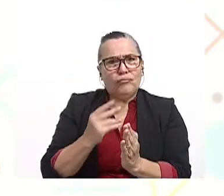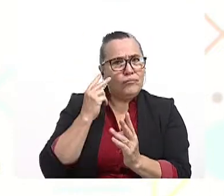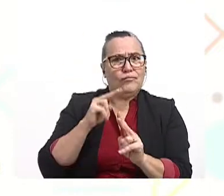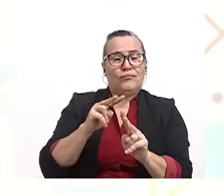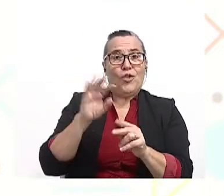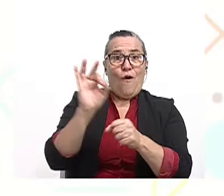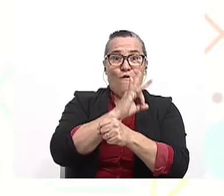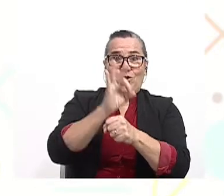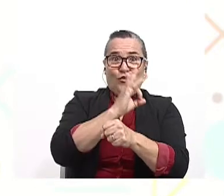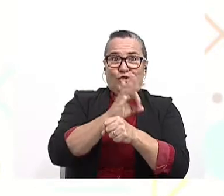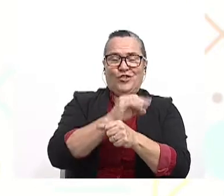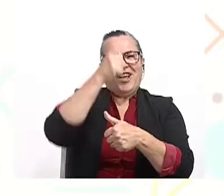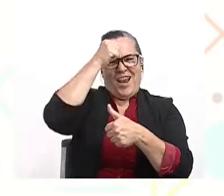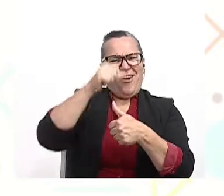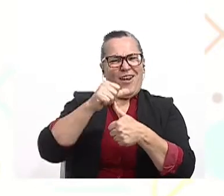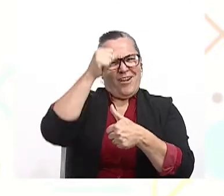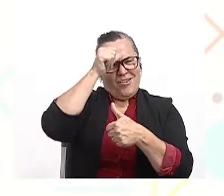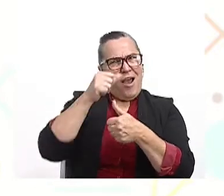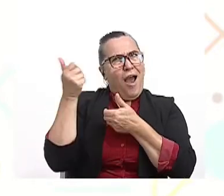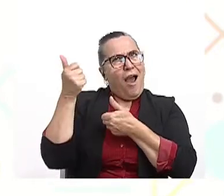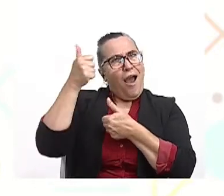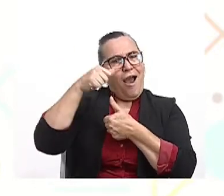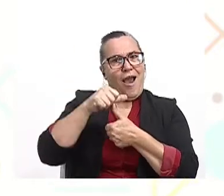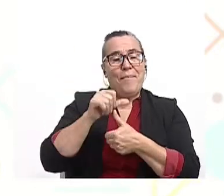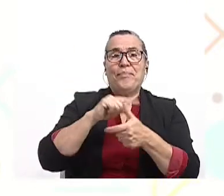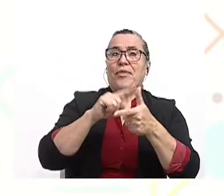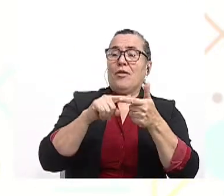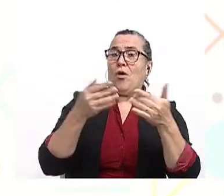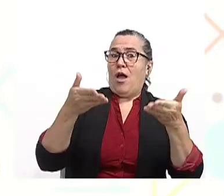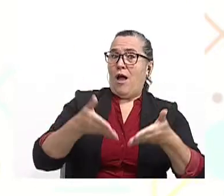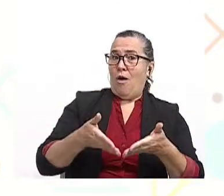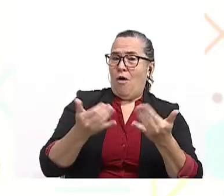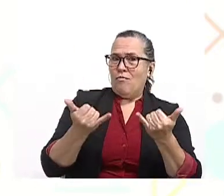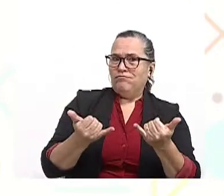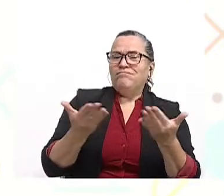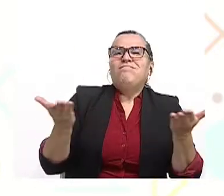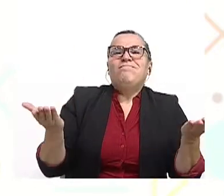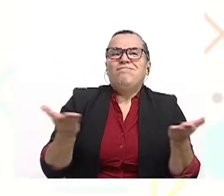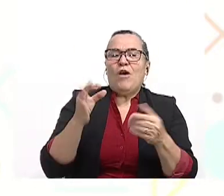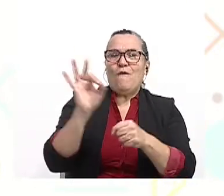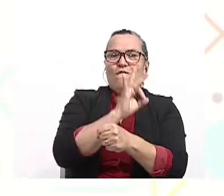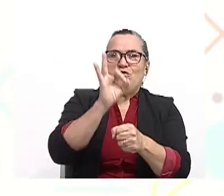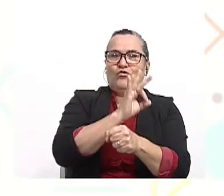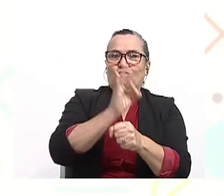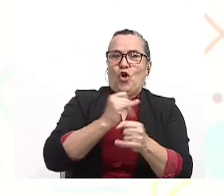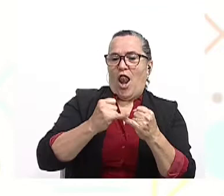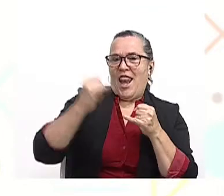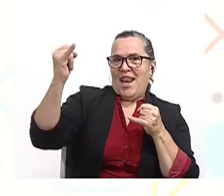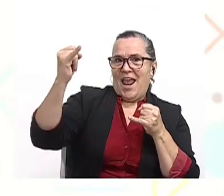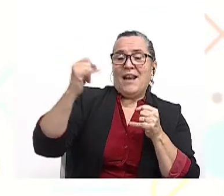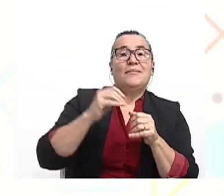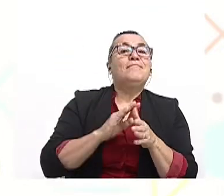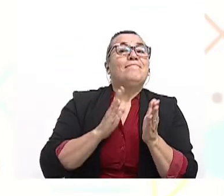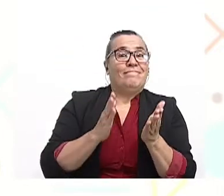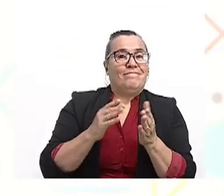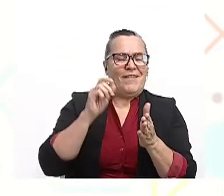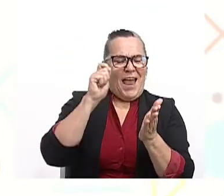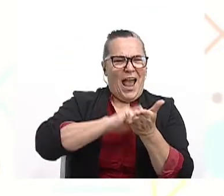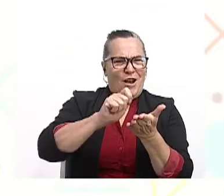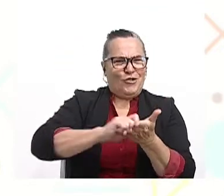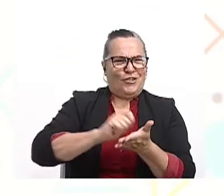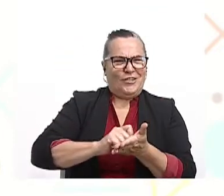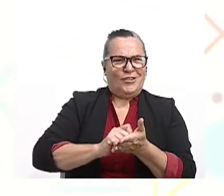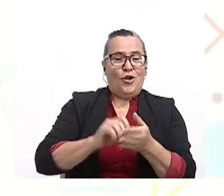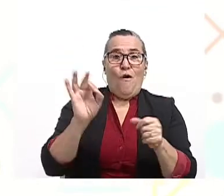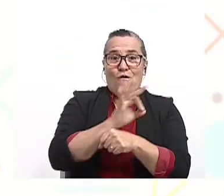de funciones, tengámoslo presente. El tema de hoy, como les mencionaba entonces, función lineal. Anótenlo ahí en su